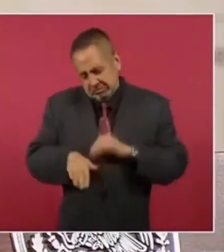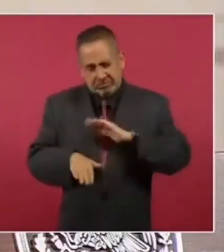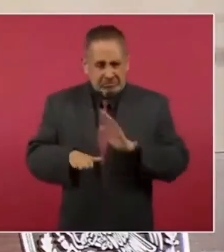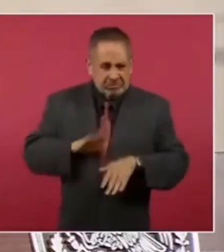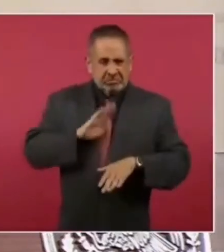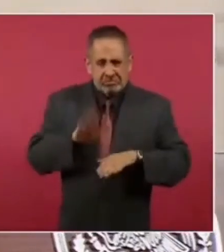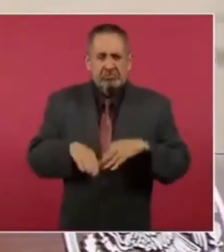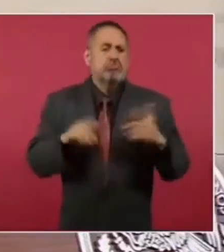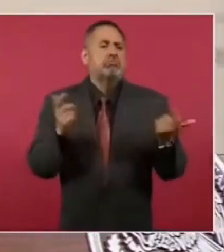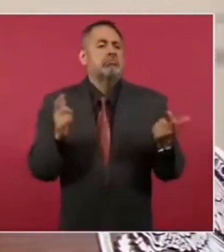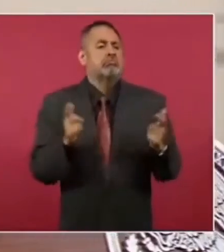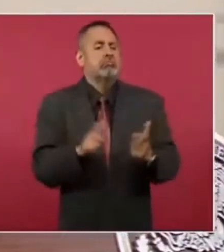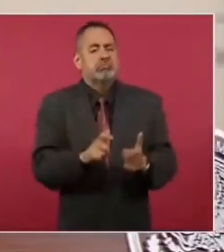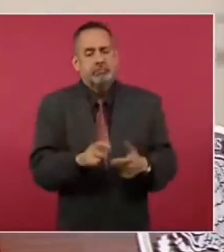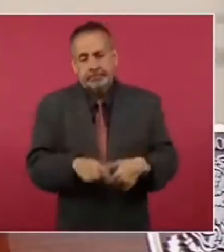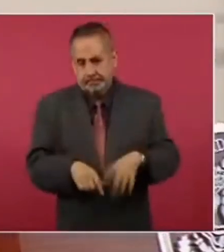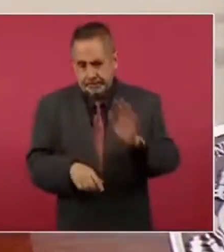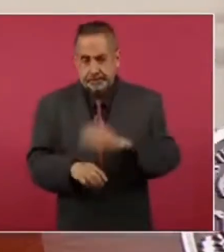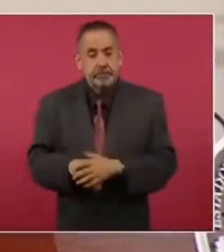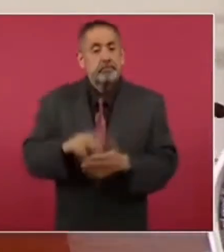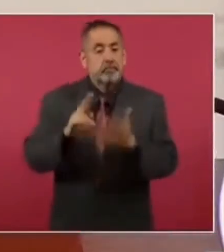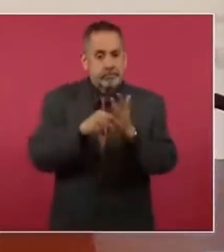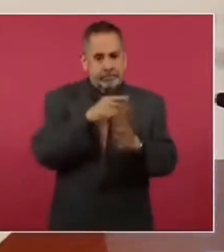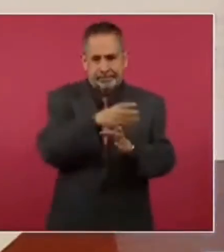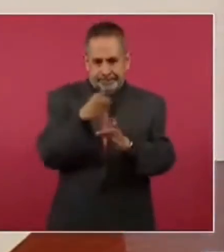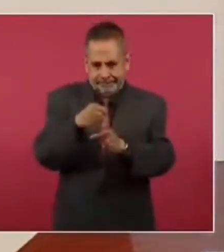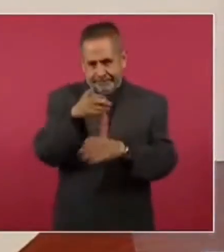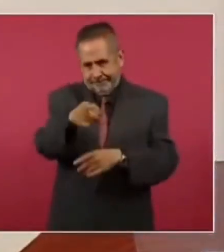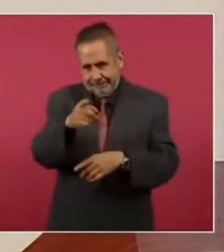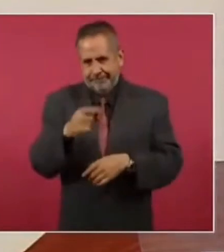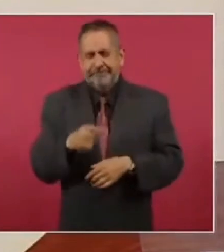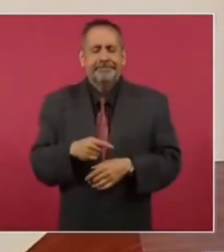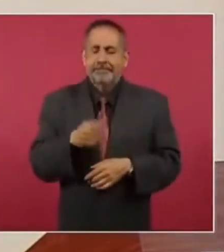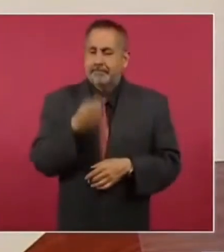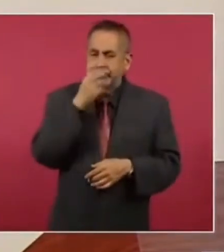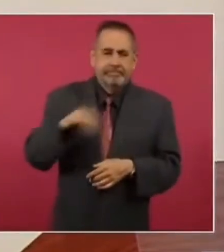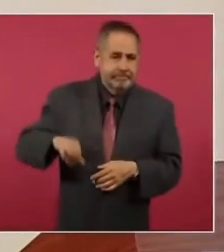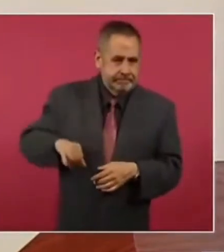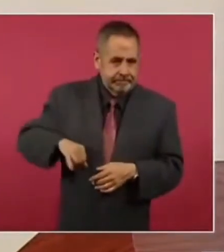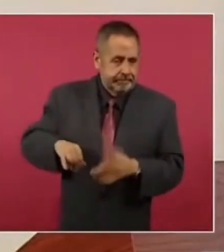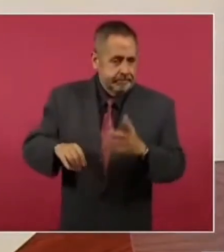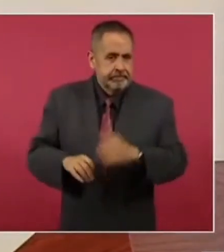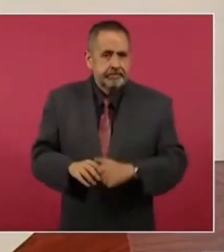Bueno, pero regresando al tema, porque es muy interesante,